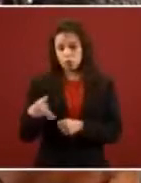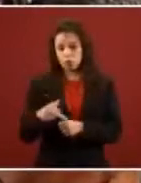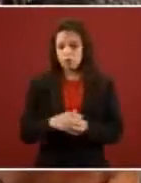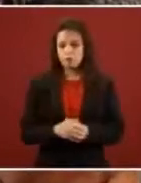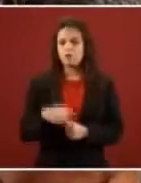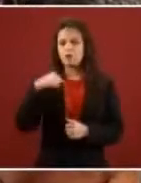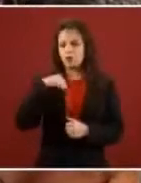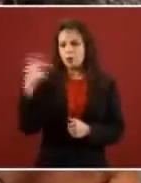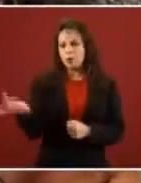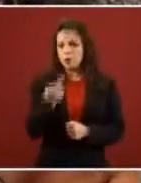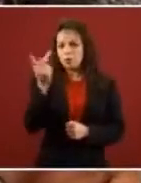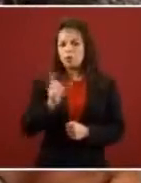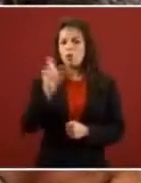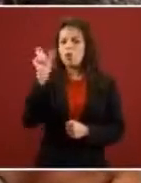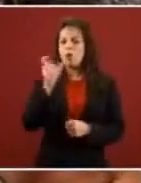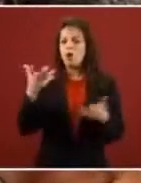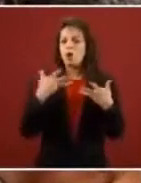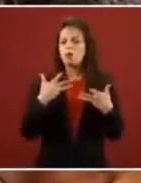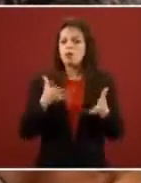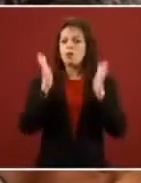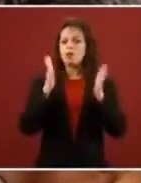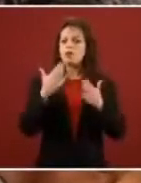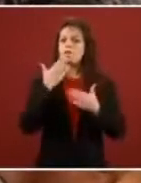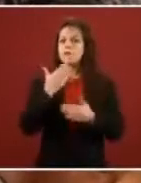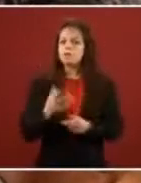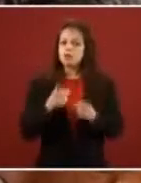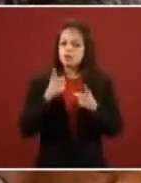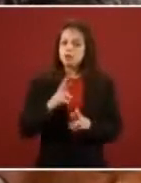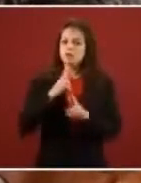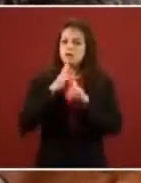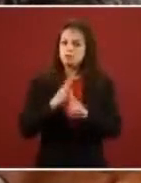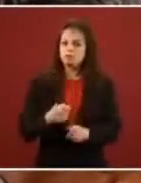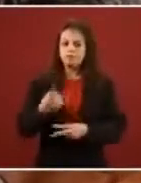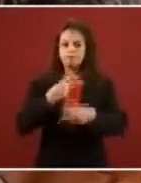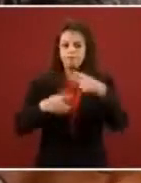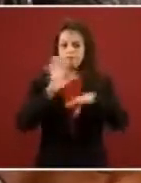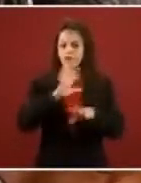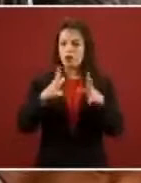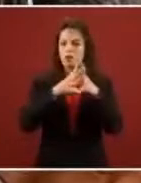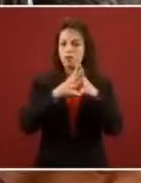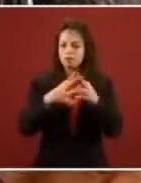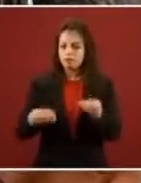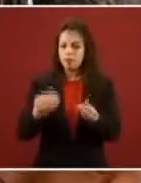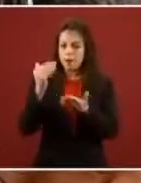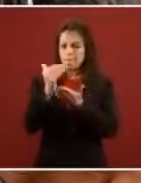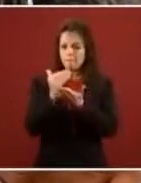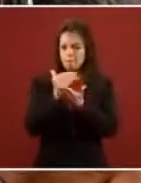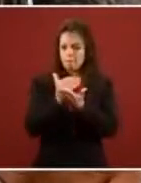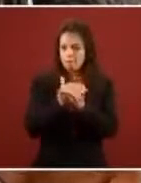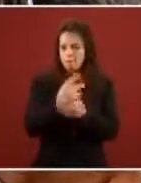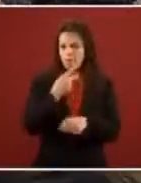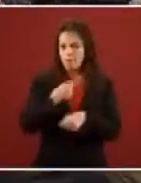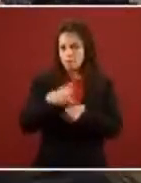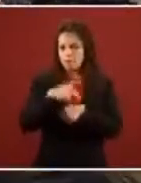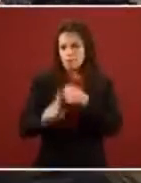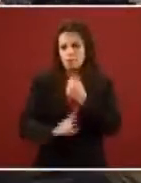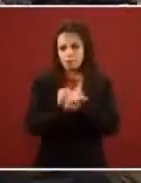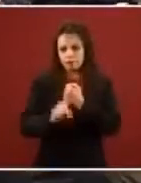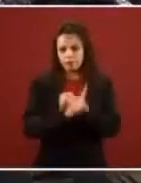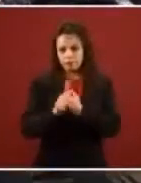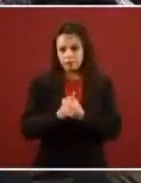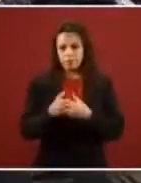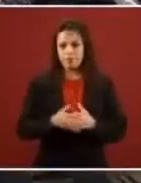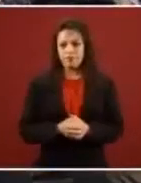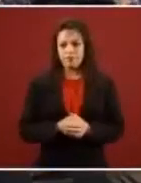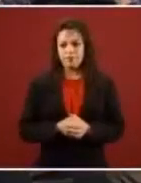haber resultados? Usted el 22 de agosto dijo que ya no iba a culpar a las administraciones pasadas, lo ha seguido haciendo, pero